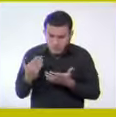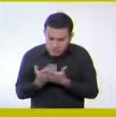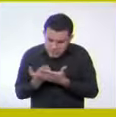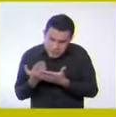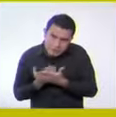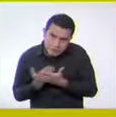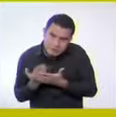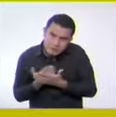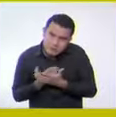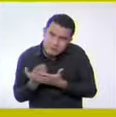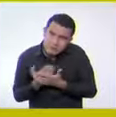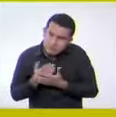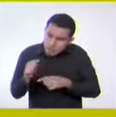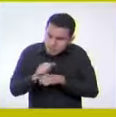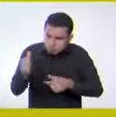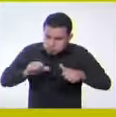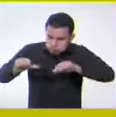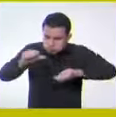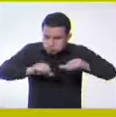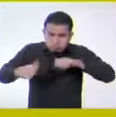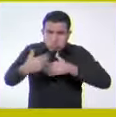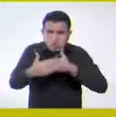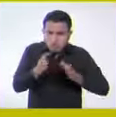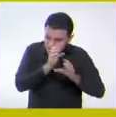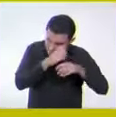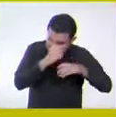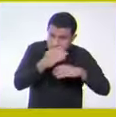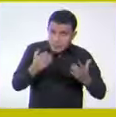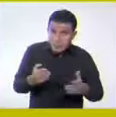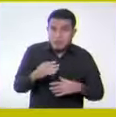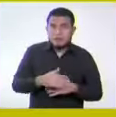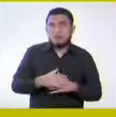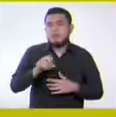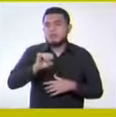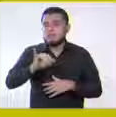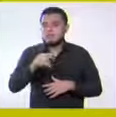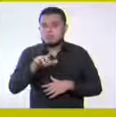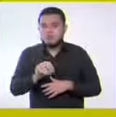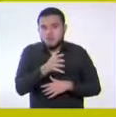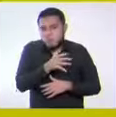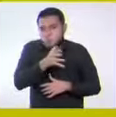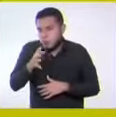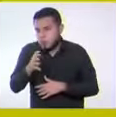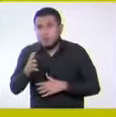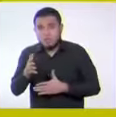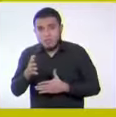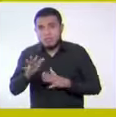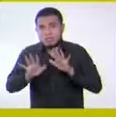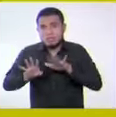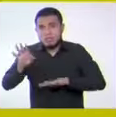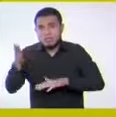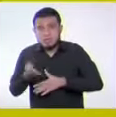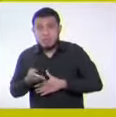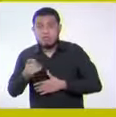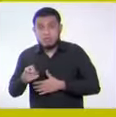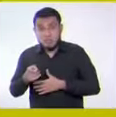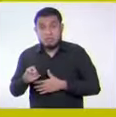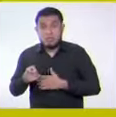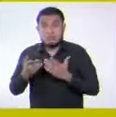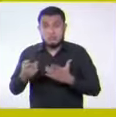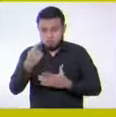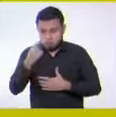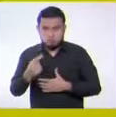de sustancias orgánicas conocidas, y hacia mediados del siglo XIX, el peso de la evidencia era tal que quedó